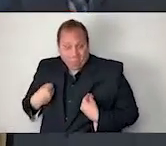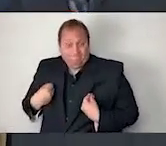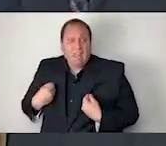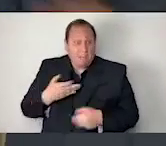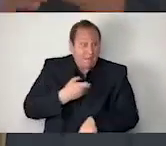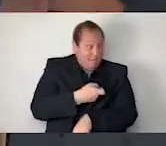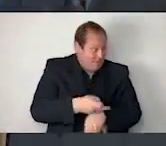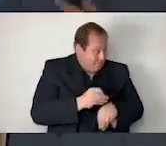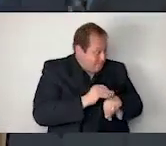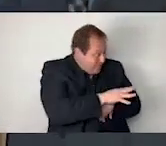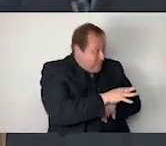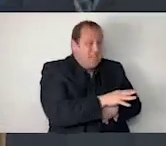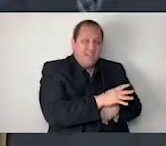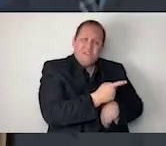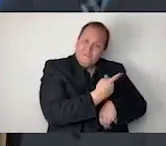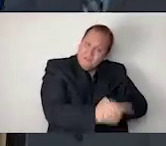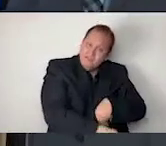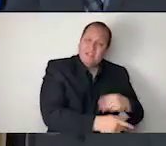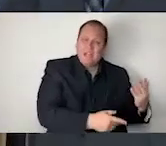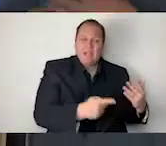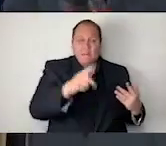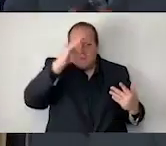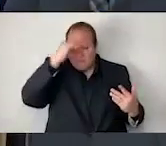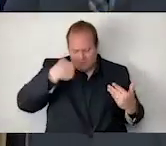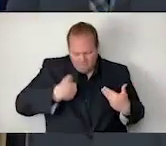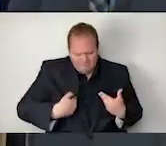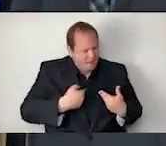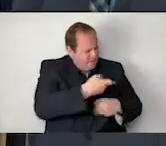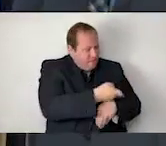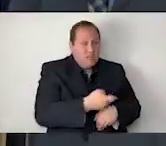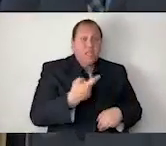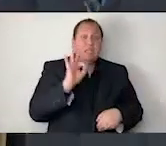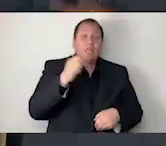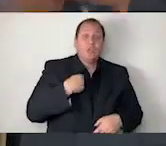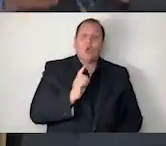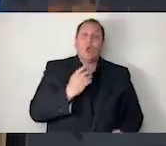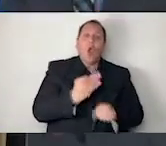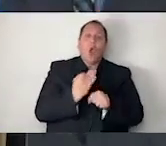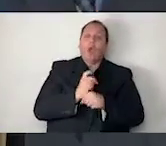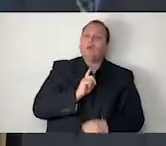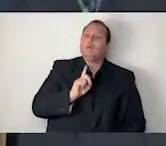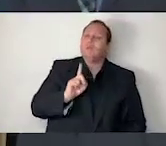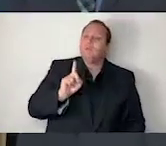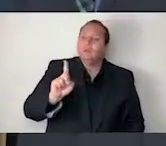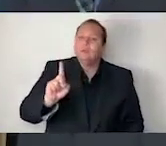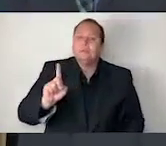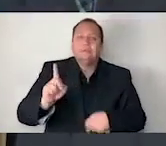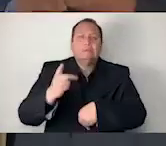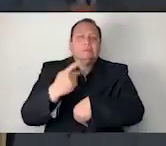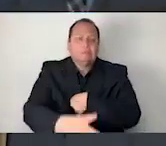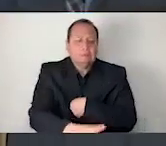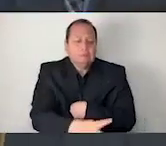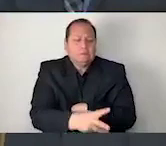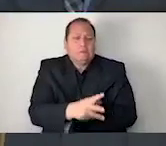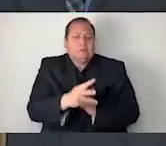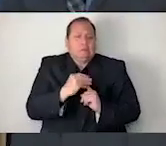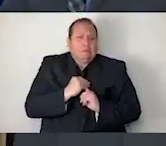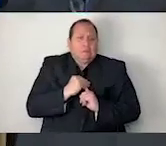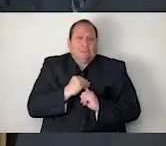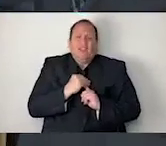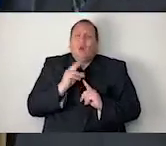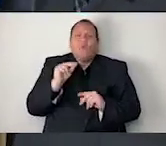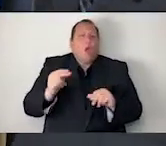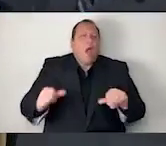ahorita de su casa se tiene todo el riesgo de infectarse si no va a ser una actividad esencial y aún queda una actividad esencial tiene todo el riesgo de